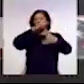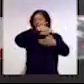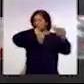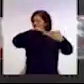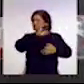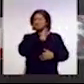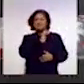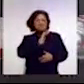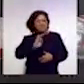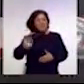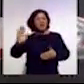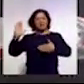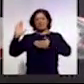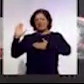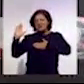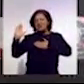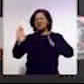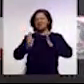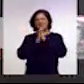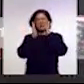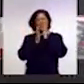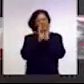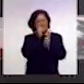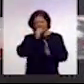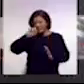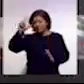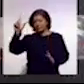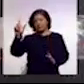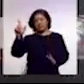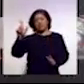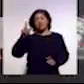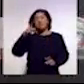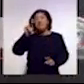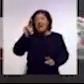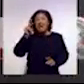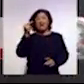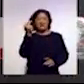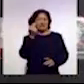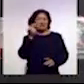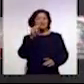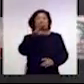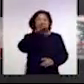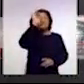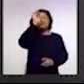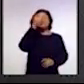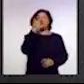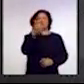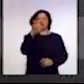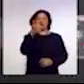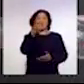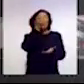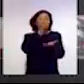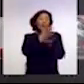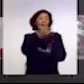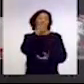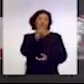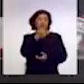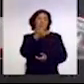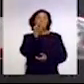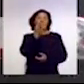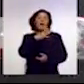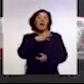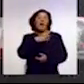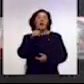muy competentes todos pero había que seleccionar a seis para eso se constituyó un comité